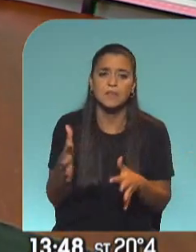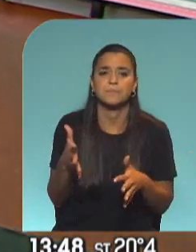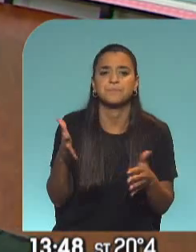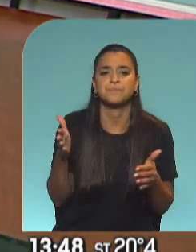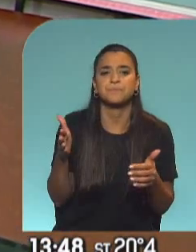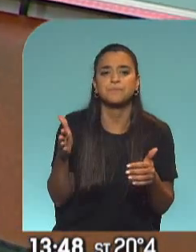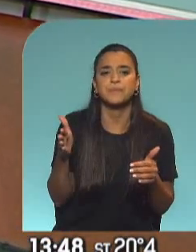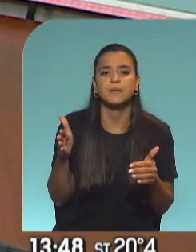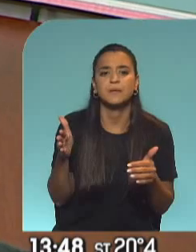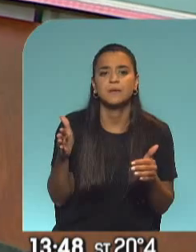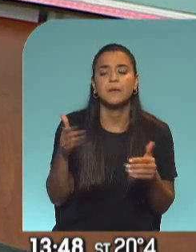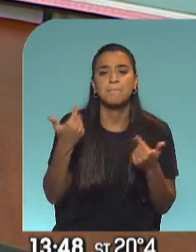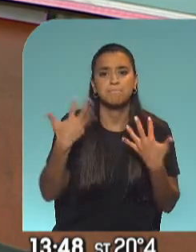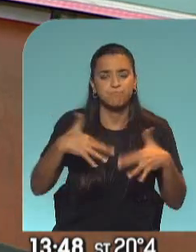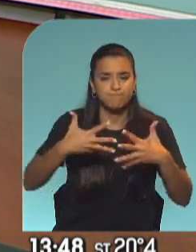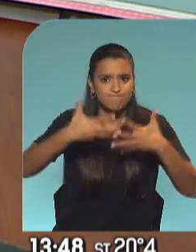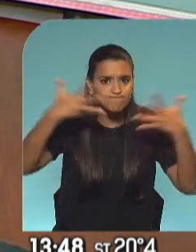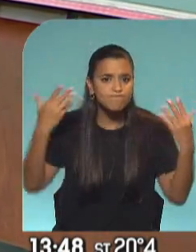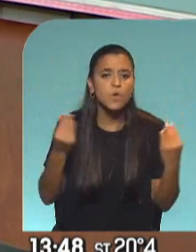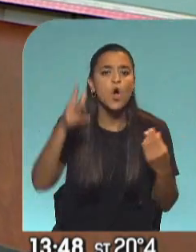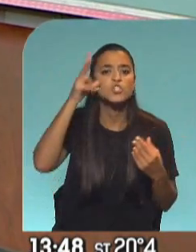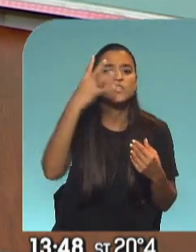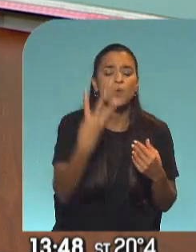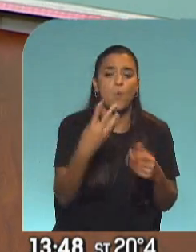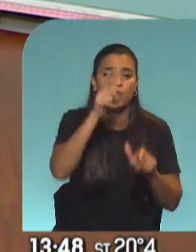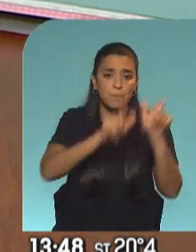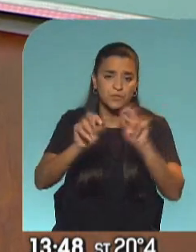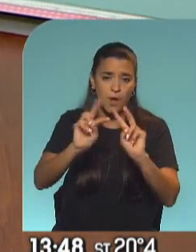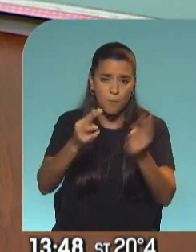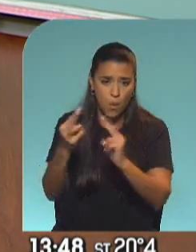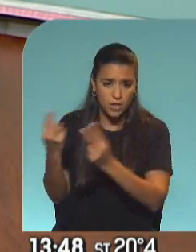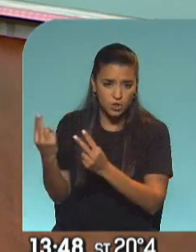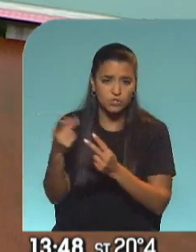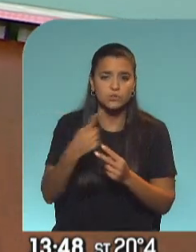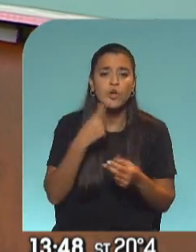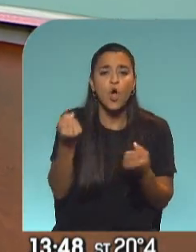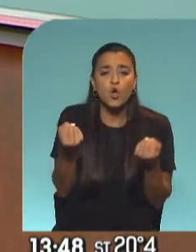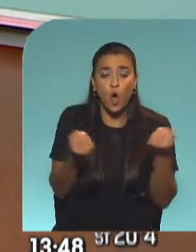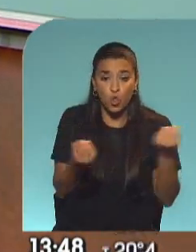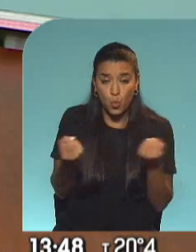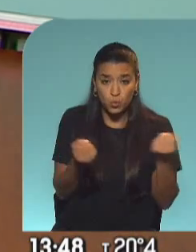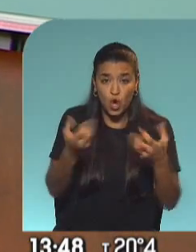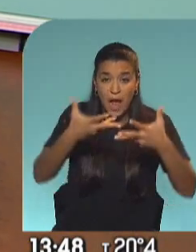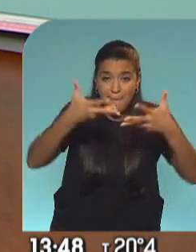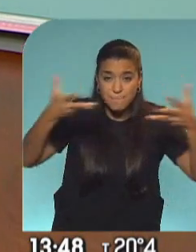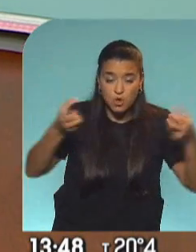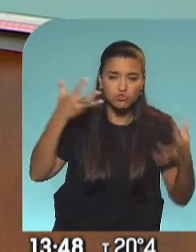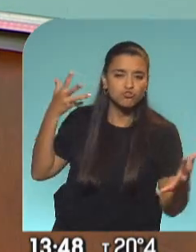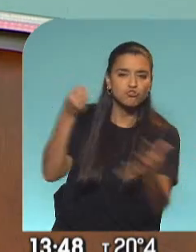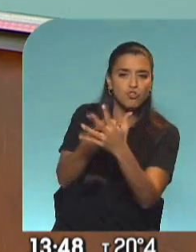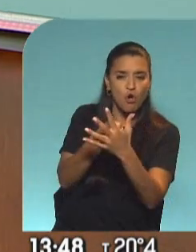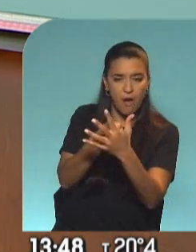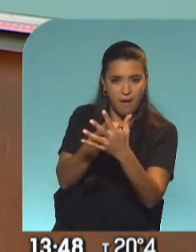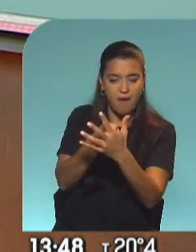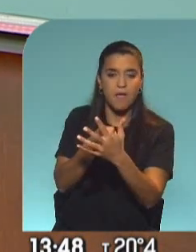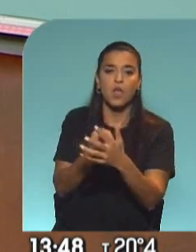dimensiones mucho mayores, porque tuvimos 84 víctimas fatales, donde un conductor de un camión chocó